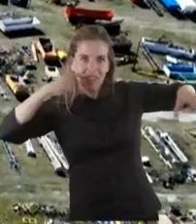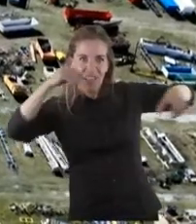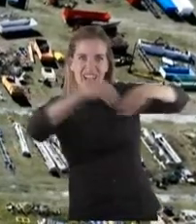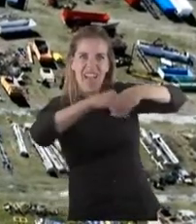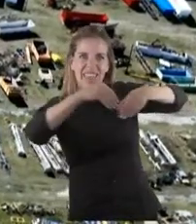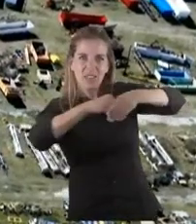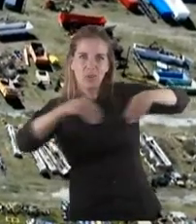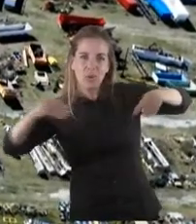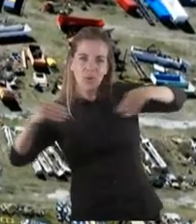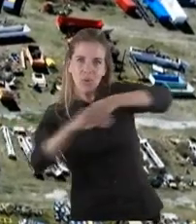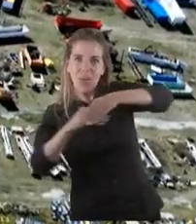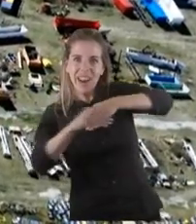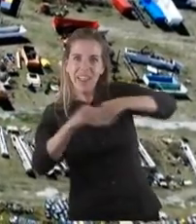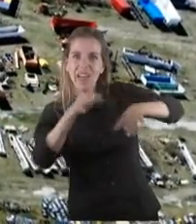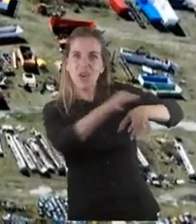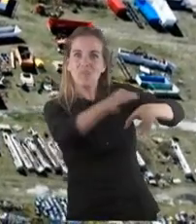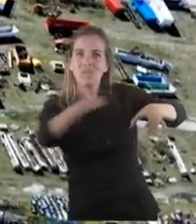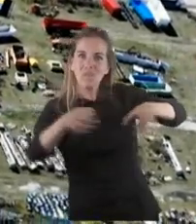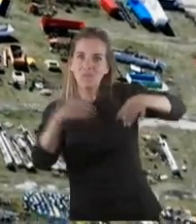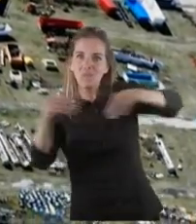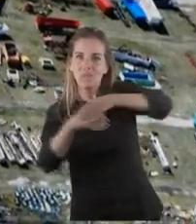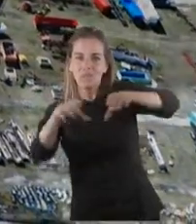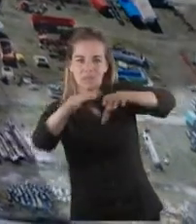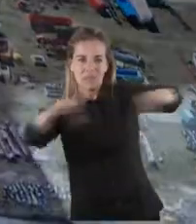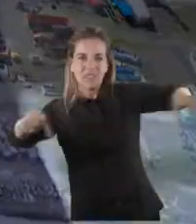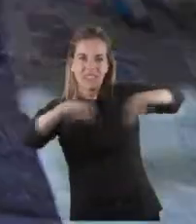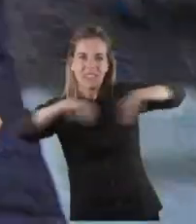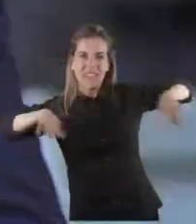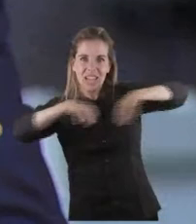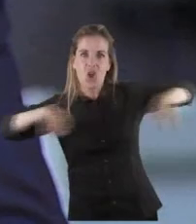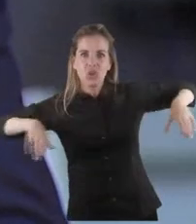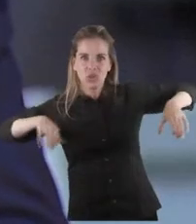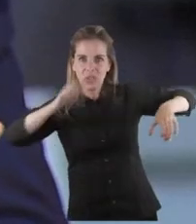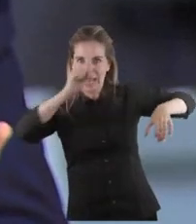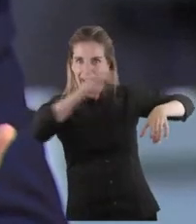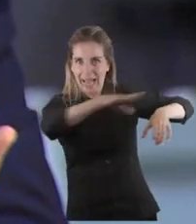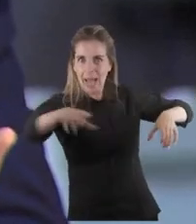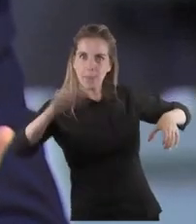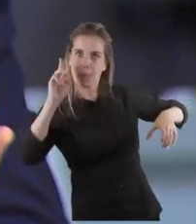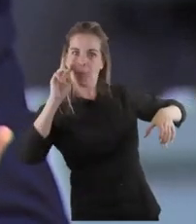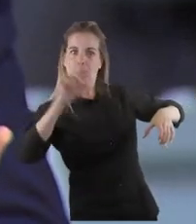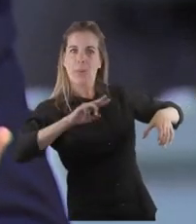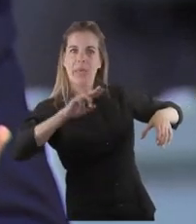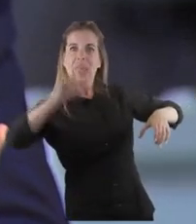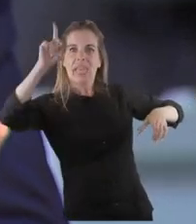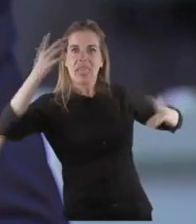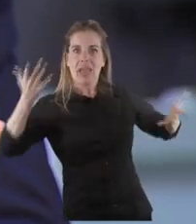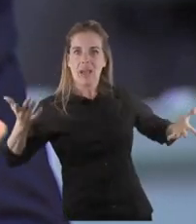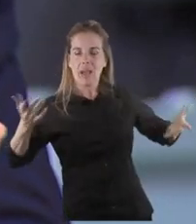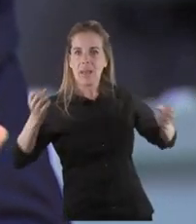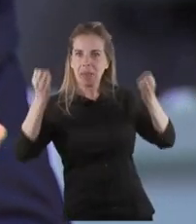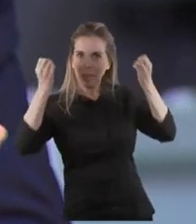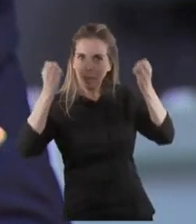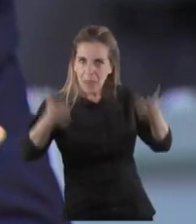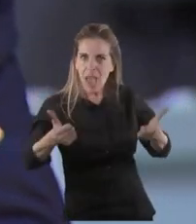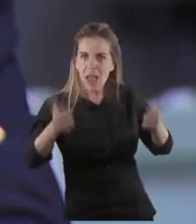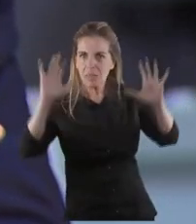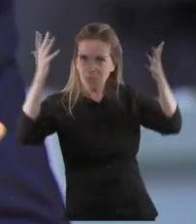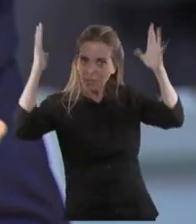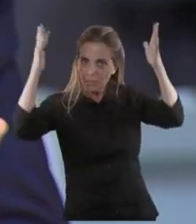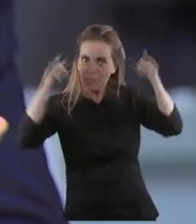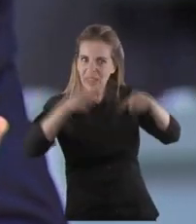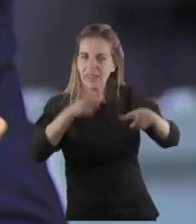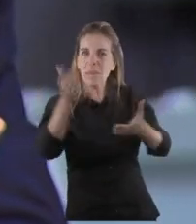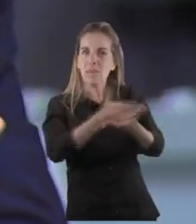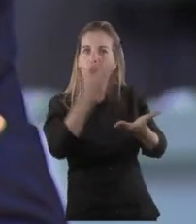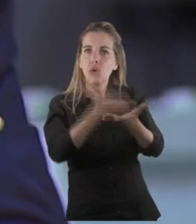granos acopiados para la venta. Y bienvenido sea, que uno solo puede celebrar que esa producción ocurra.